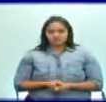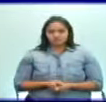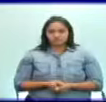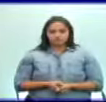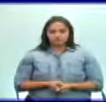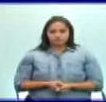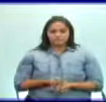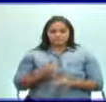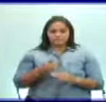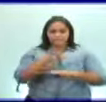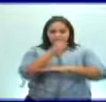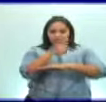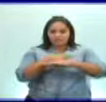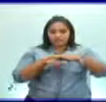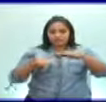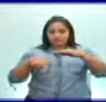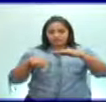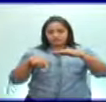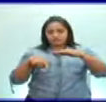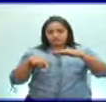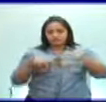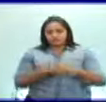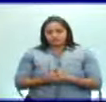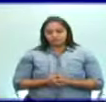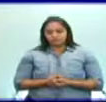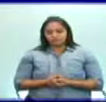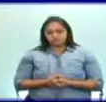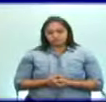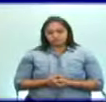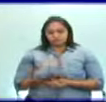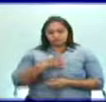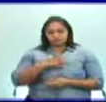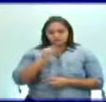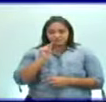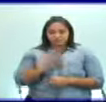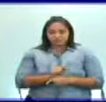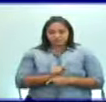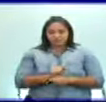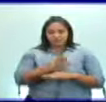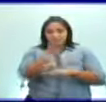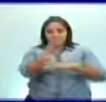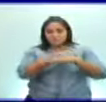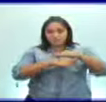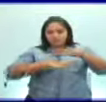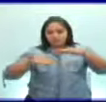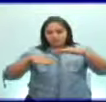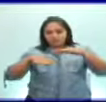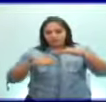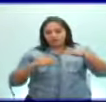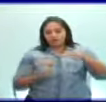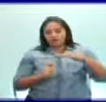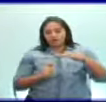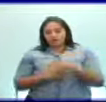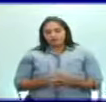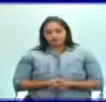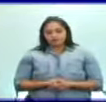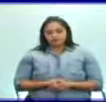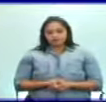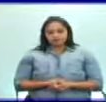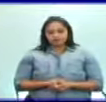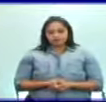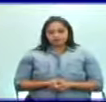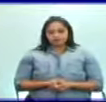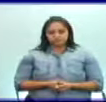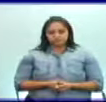Miren el desplazamiento y tenemos entonces, en este caso también por debajo del eje X, cuando se resuelve esta ecuación